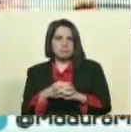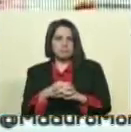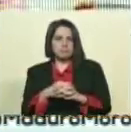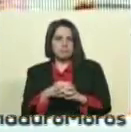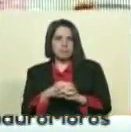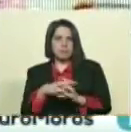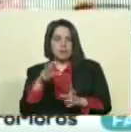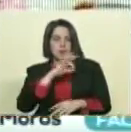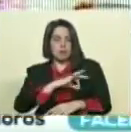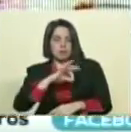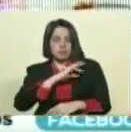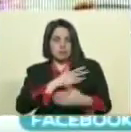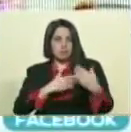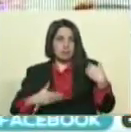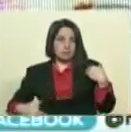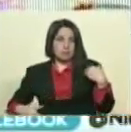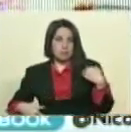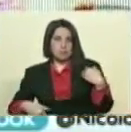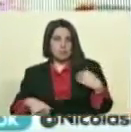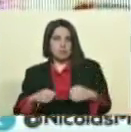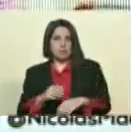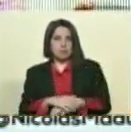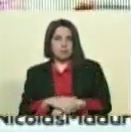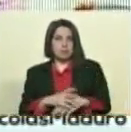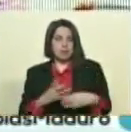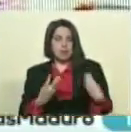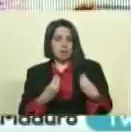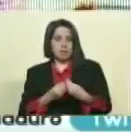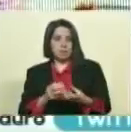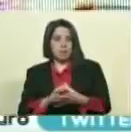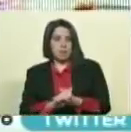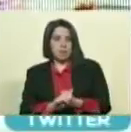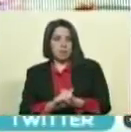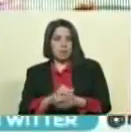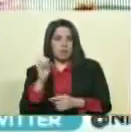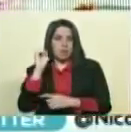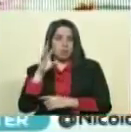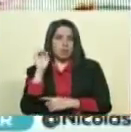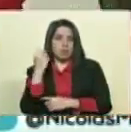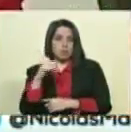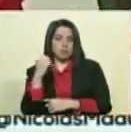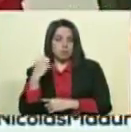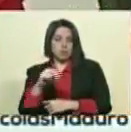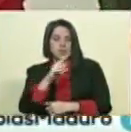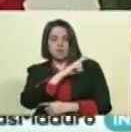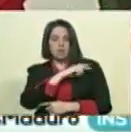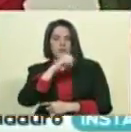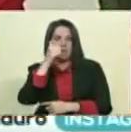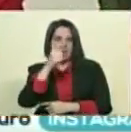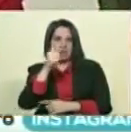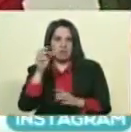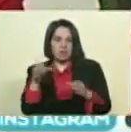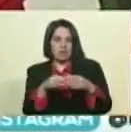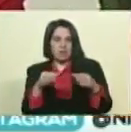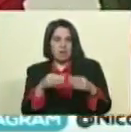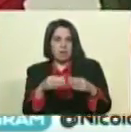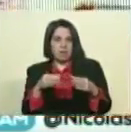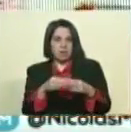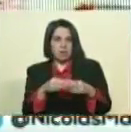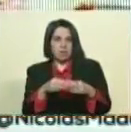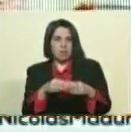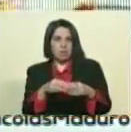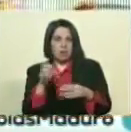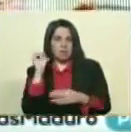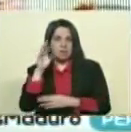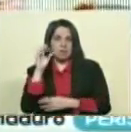ciudadano presidente Michael Moreno, compañero constituyente y jefe del Grupo Nacional de la